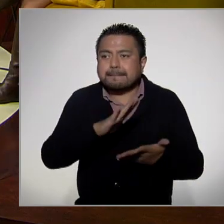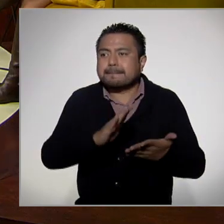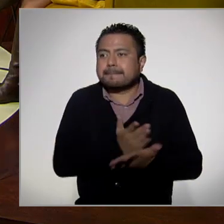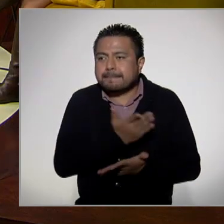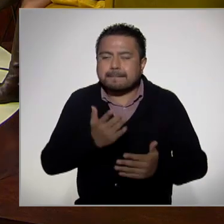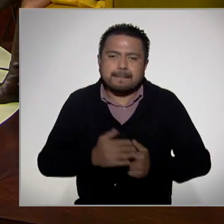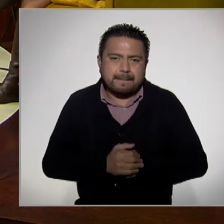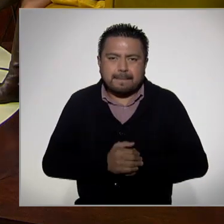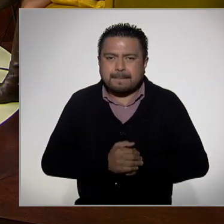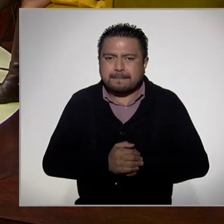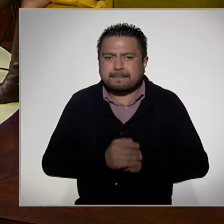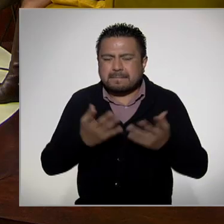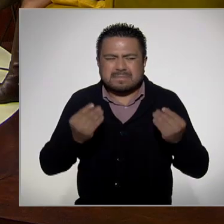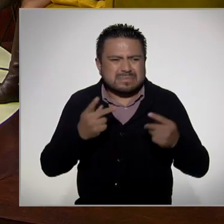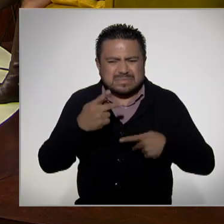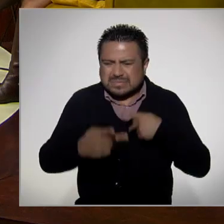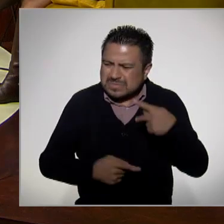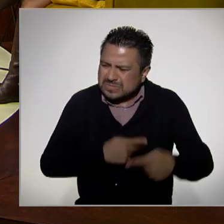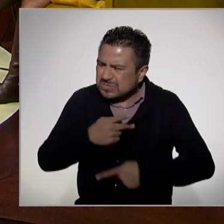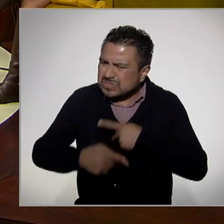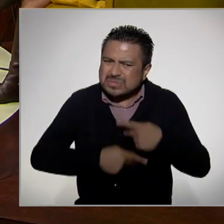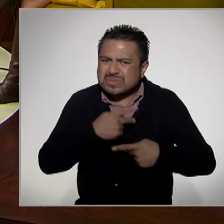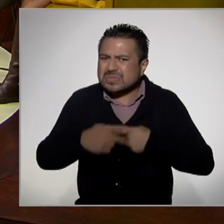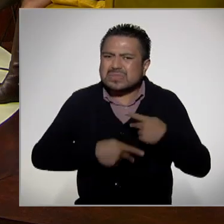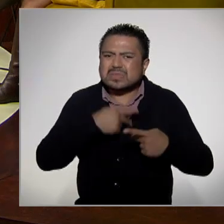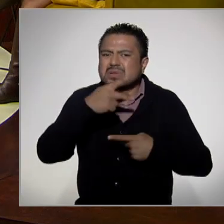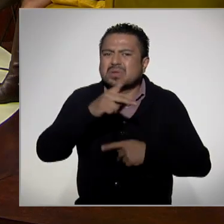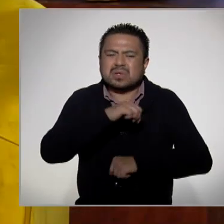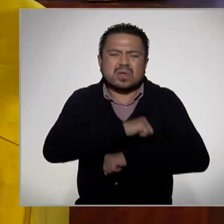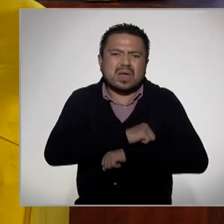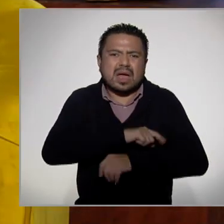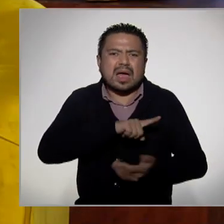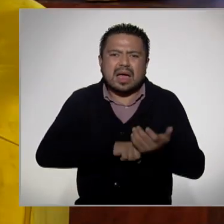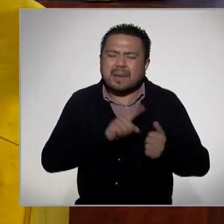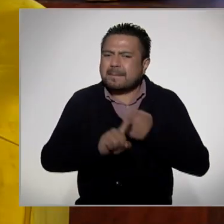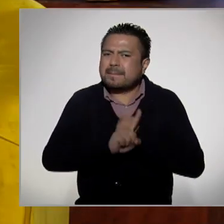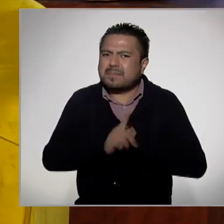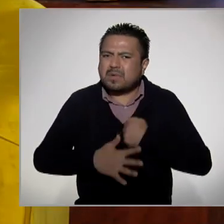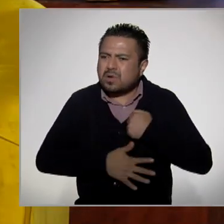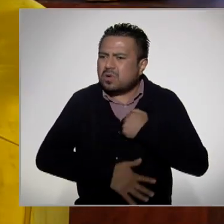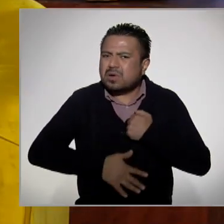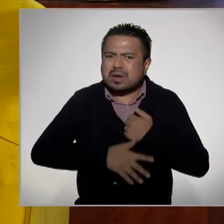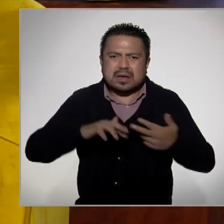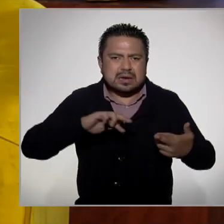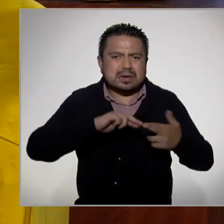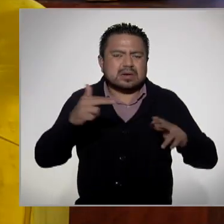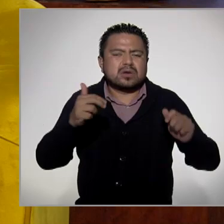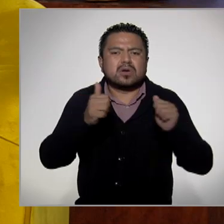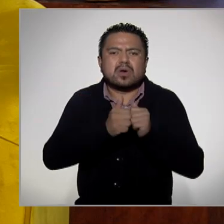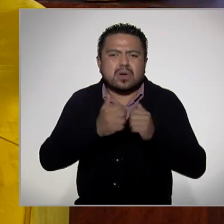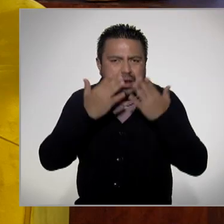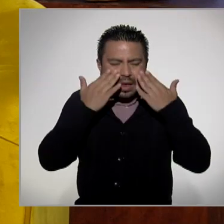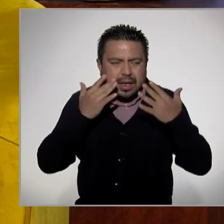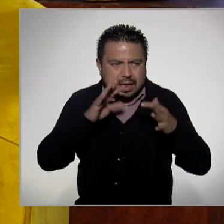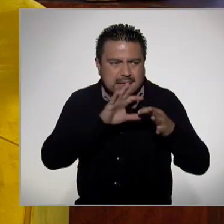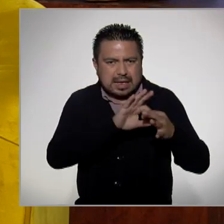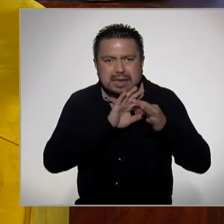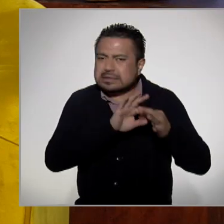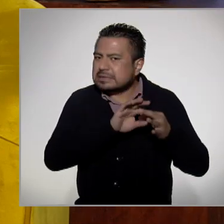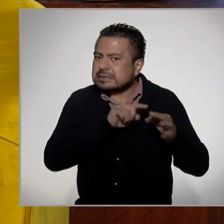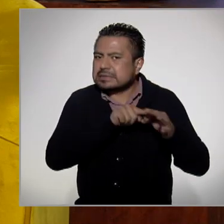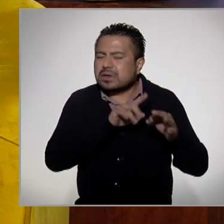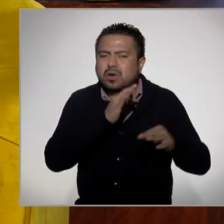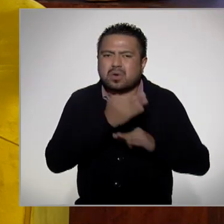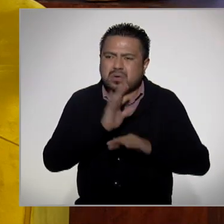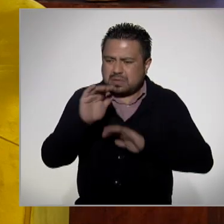muchos nos preguntan mucho a pepe sobre tu ventanilla de los problemas intestinales y la relación con anemia y tenemos